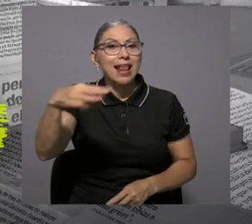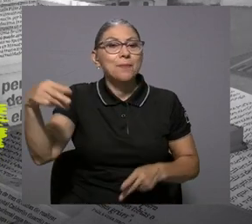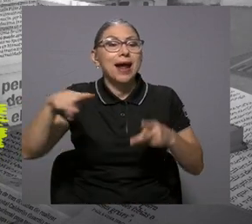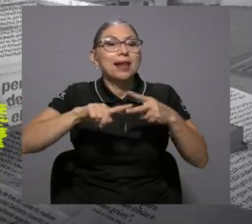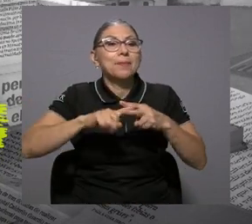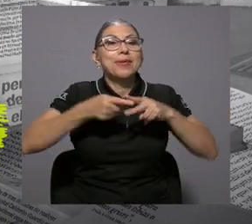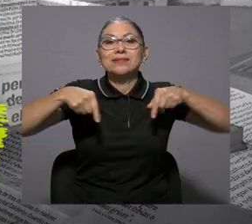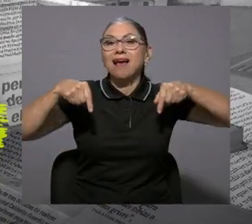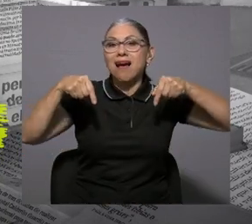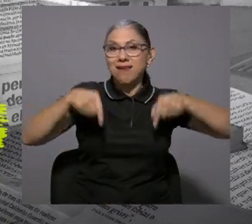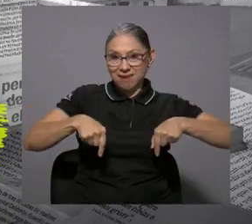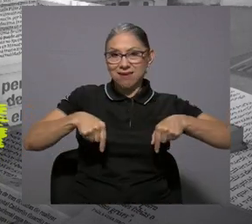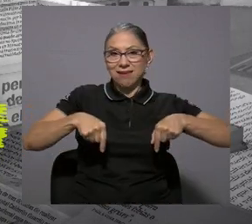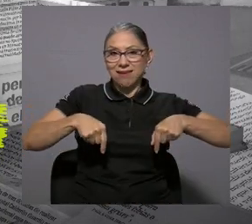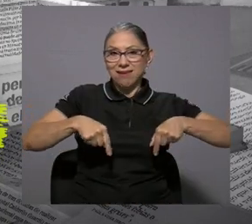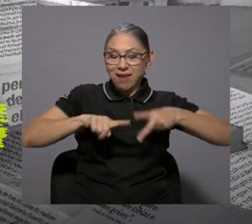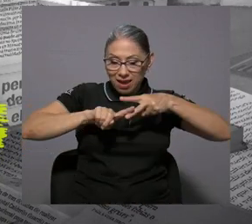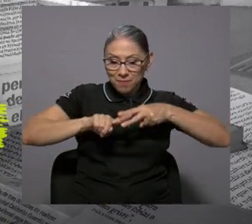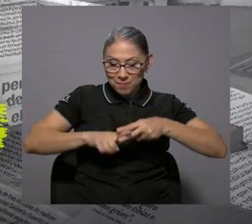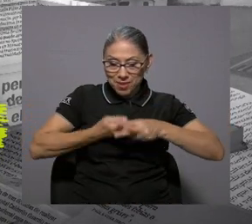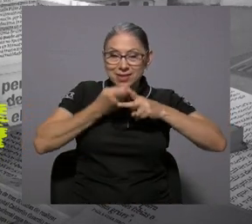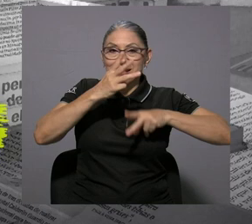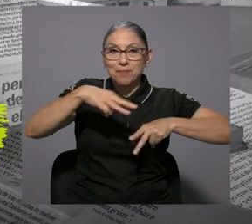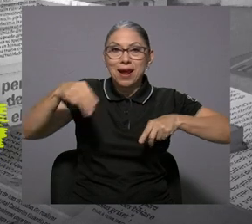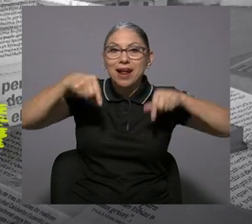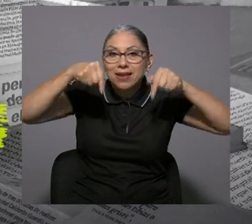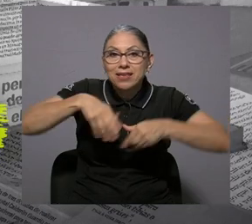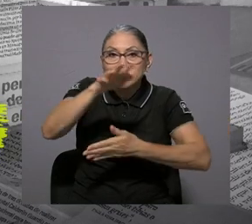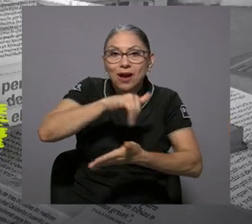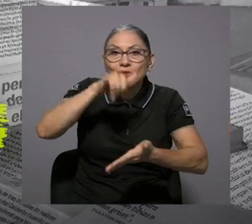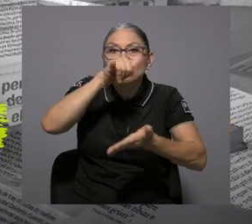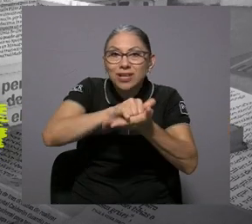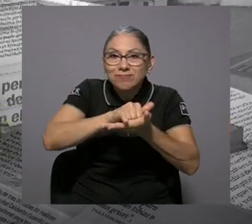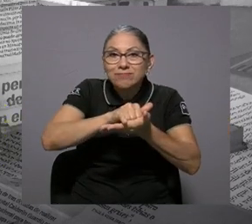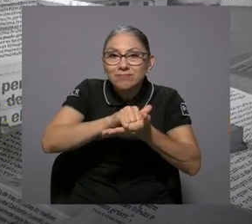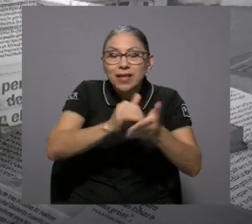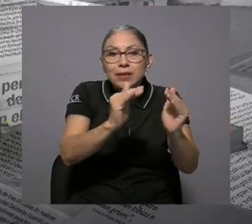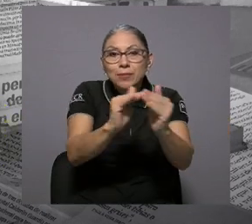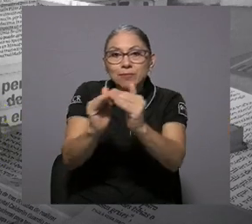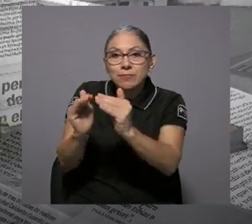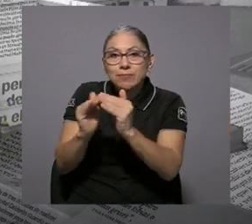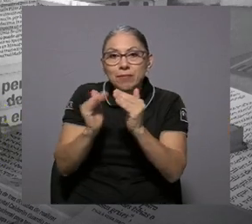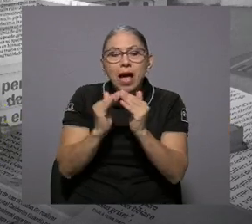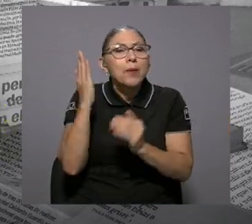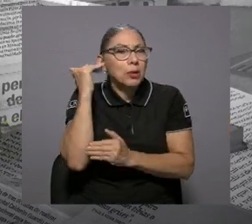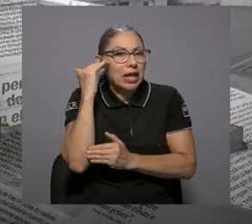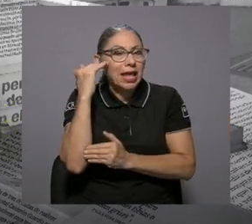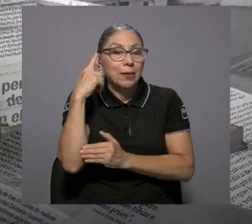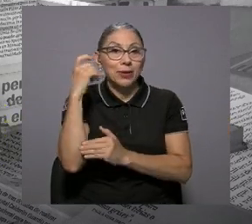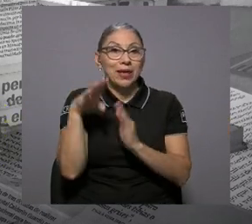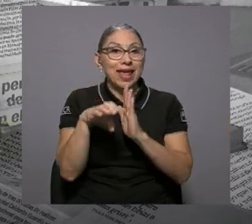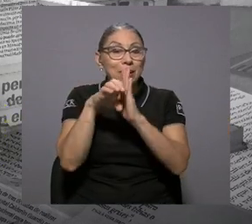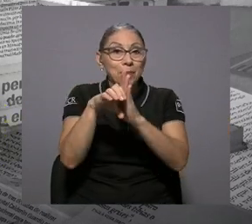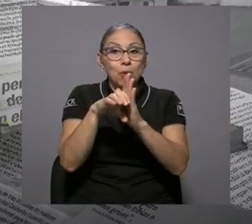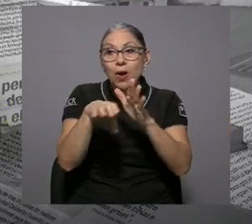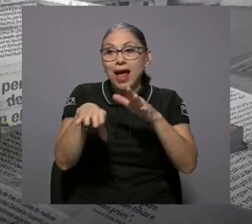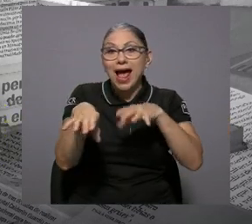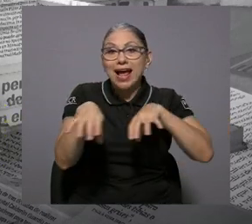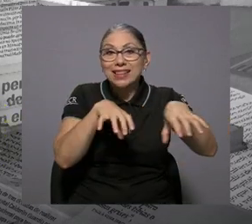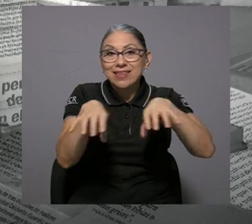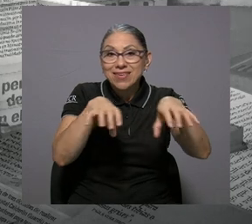en las zonas urbanas, porque las actividades que podemos tener, en particular en San José, en tema